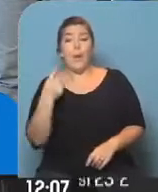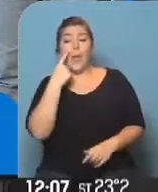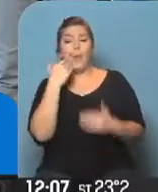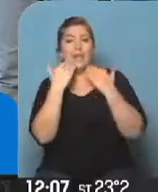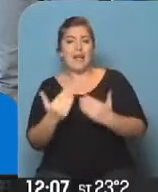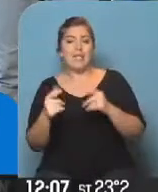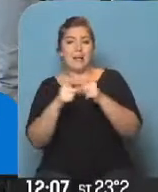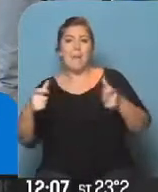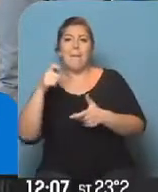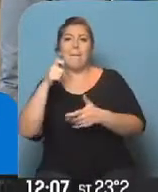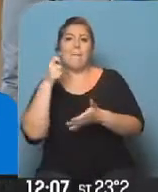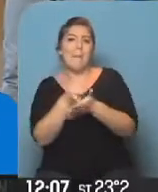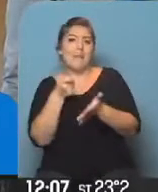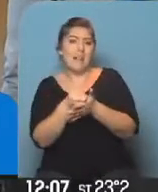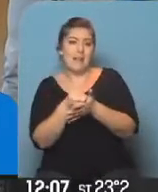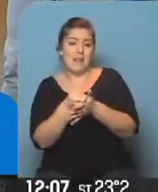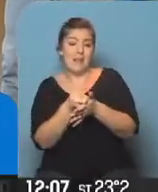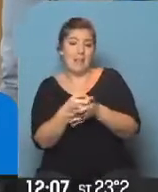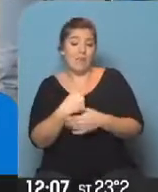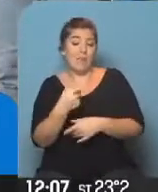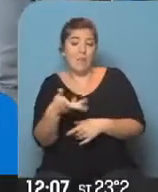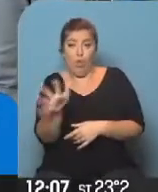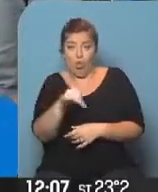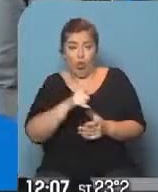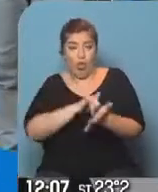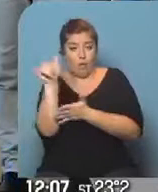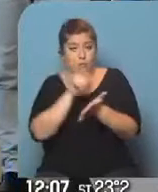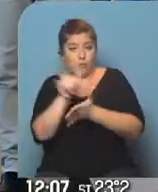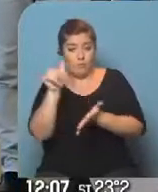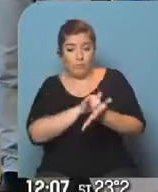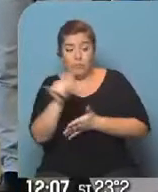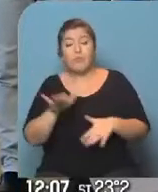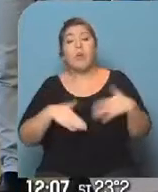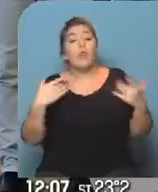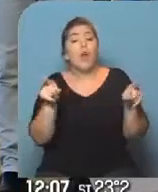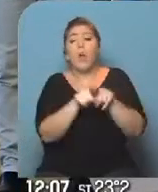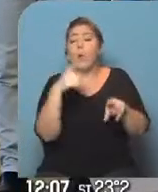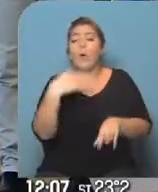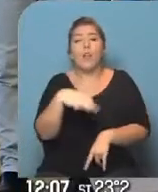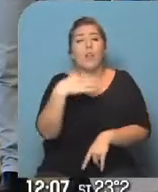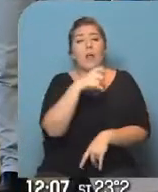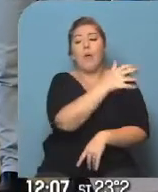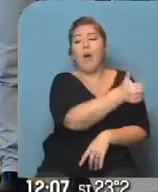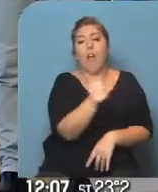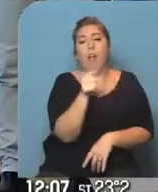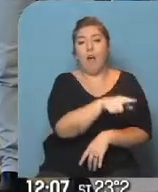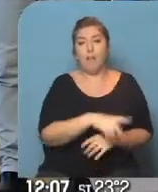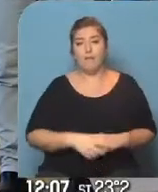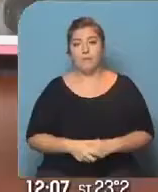para volar todas las semanas, todo que es que tienen que hacerlo. Entonces, lo mismo tiene que hacer Aerolíneas